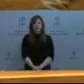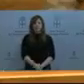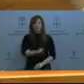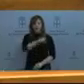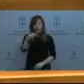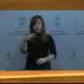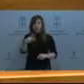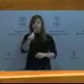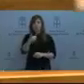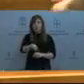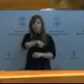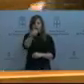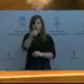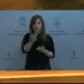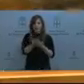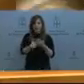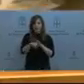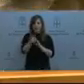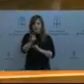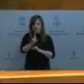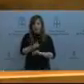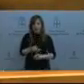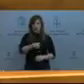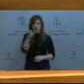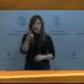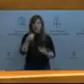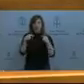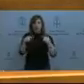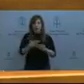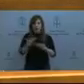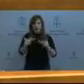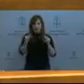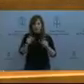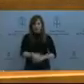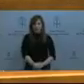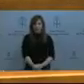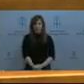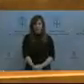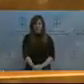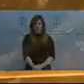indicado, queda aprobada la proposición no de ley. Señorías, se levanta la sesión.